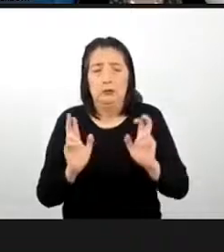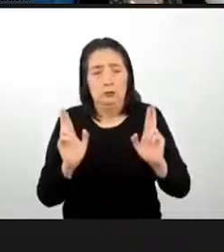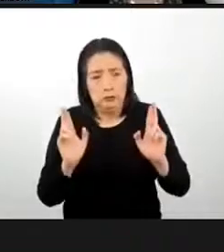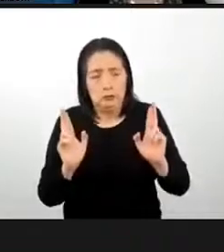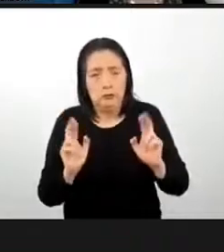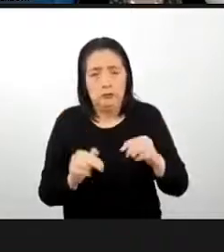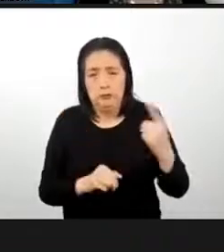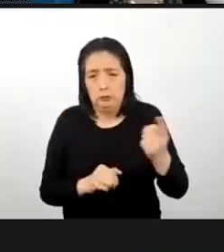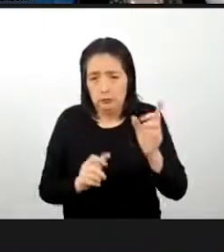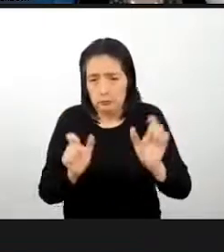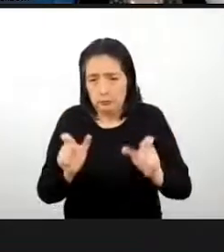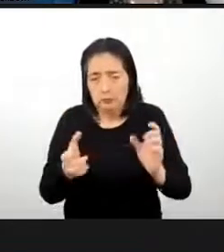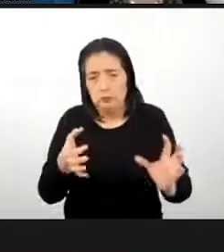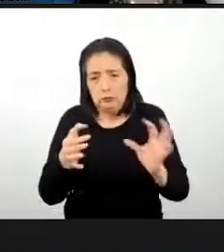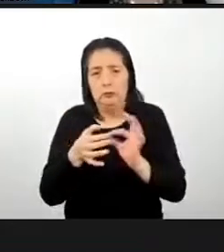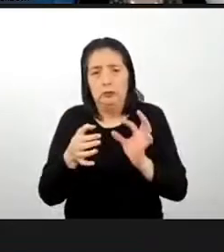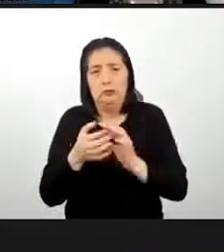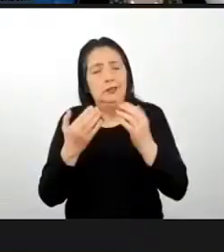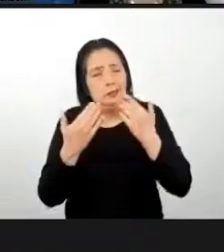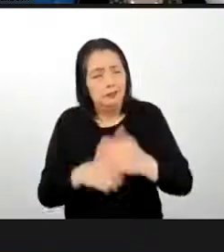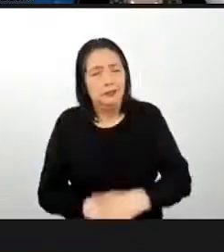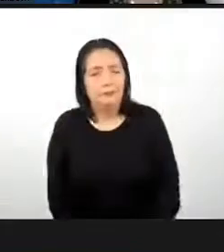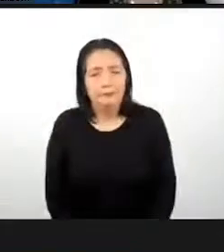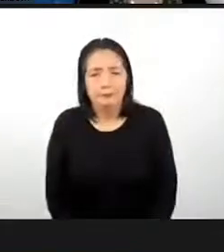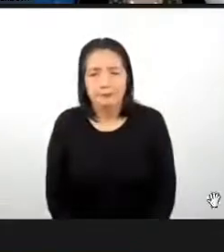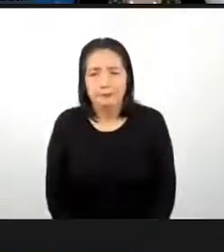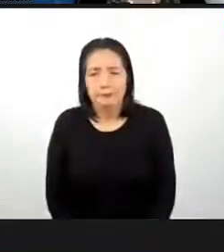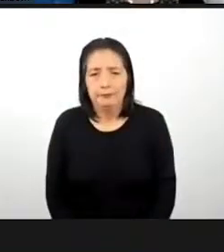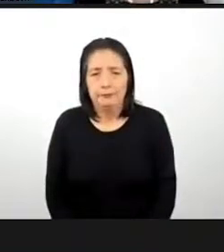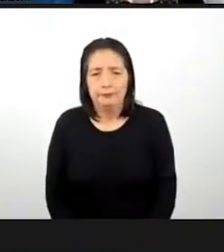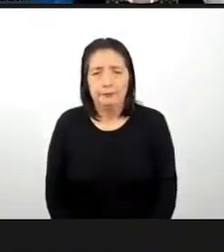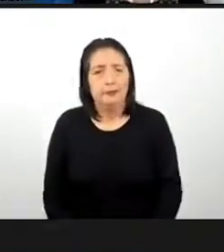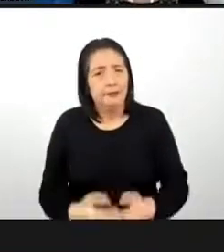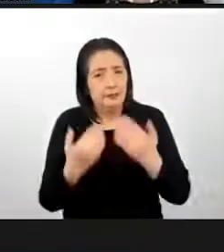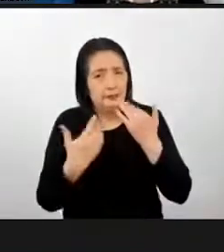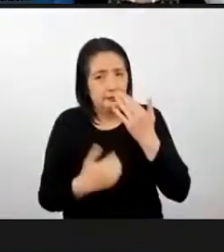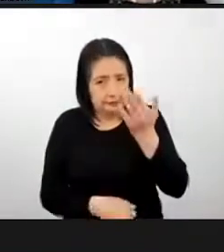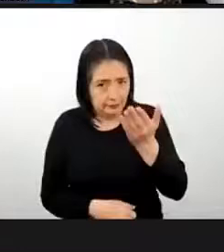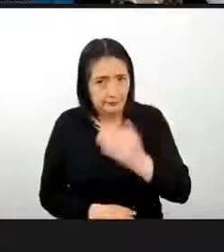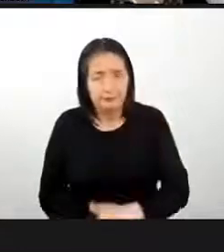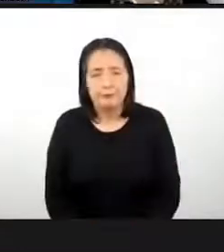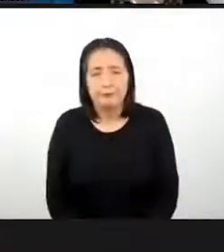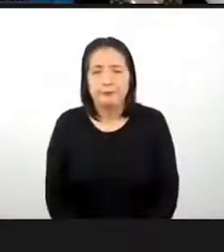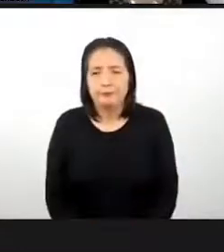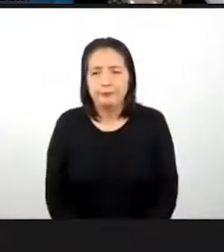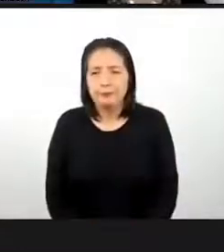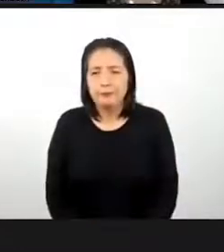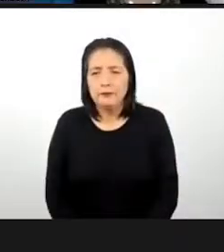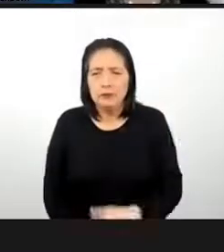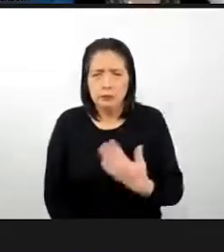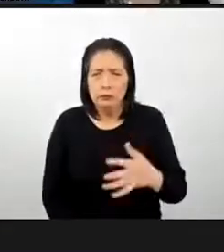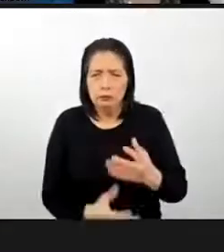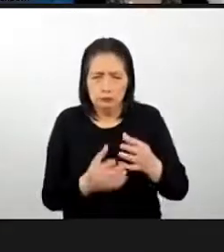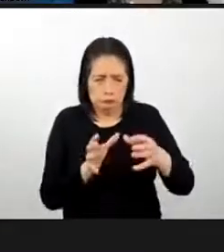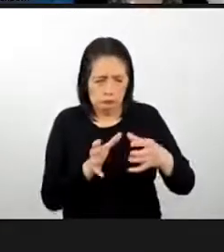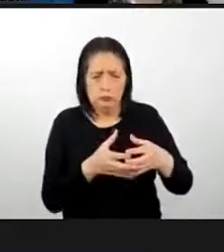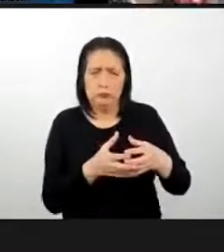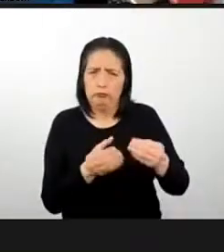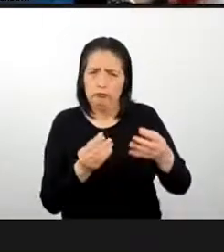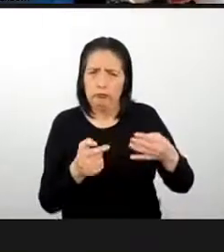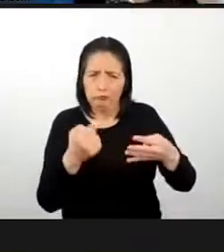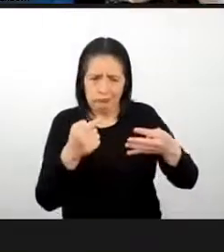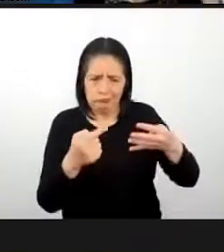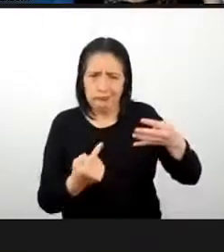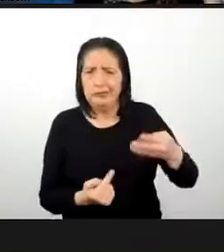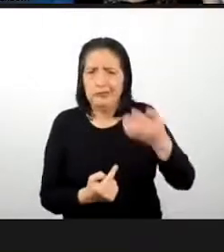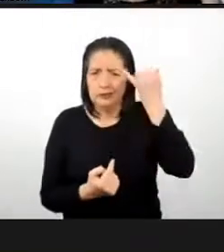todos aquellos que se quieran sumar. Muchas gracias. Muchas gracias a ti, Guillermo. Un conjunto de ideas muy suscitadoras, muy